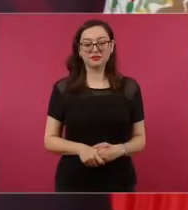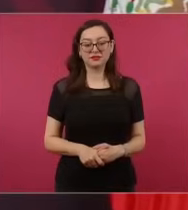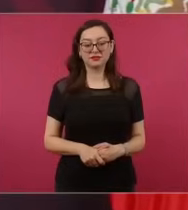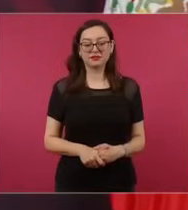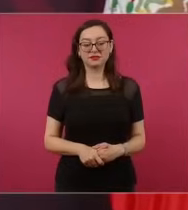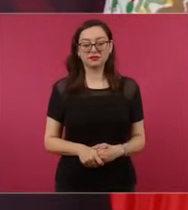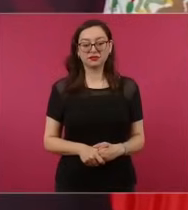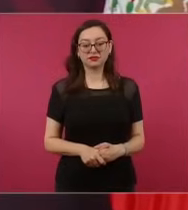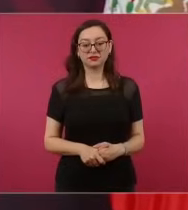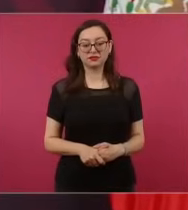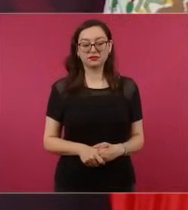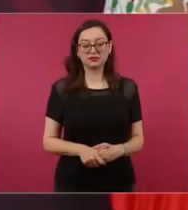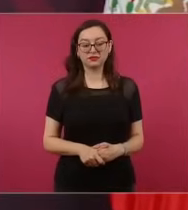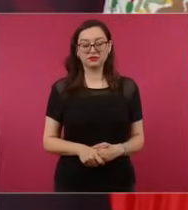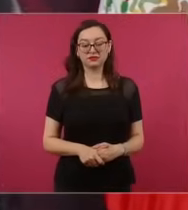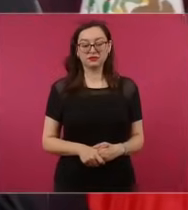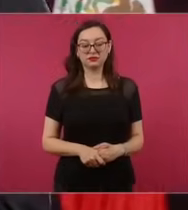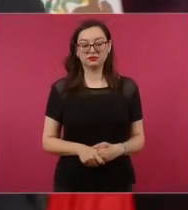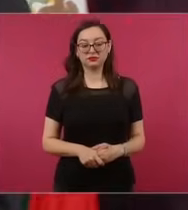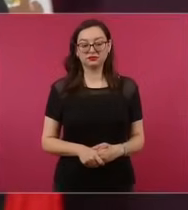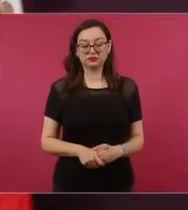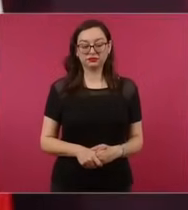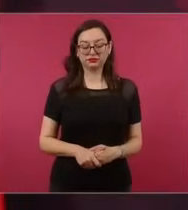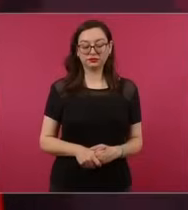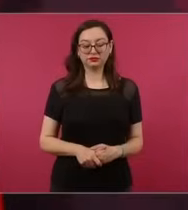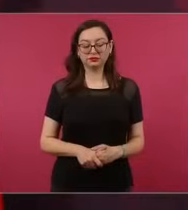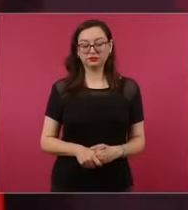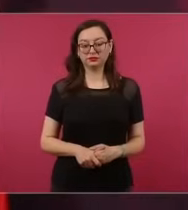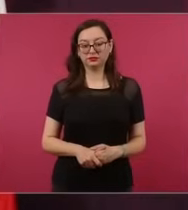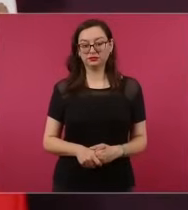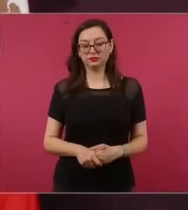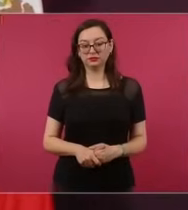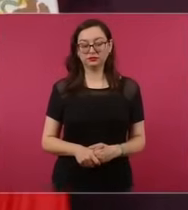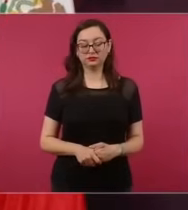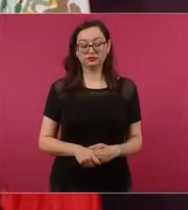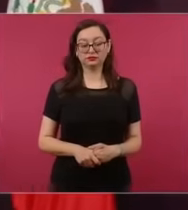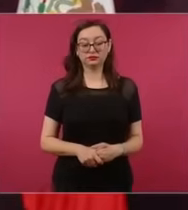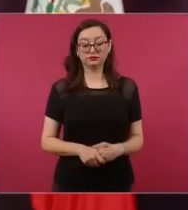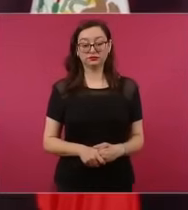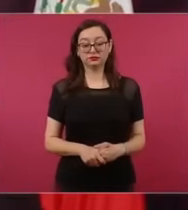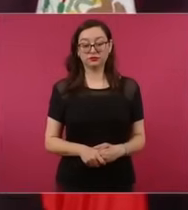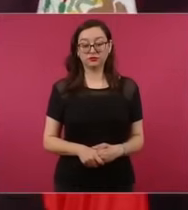Pues van a continuar con sus